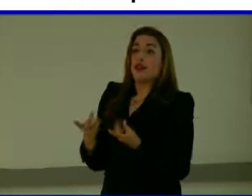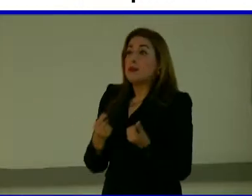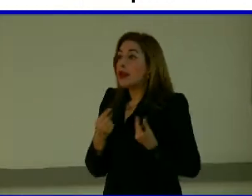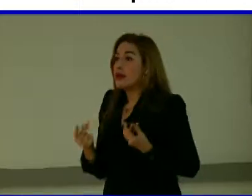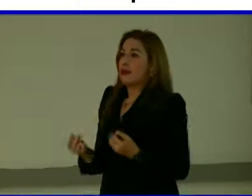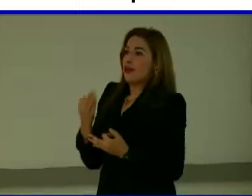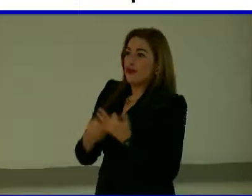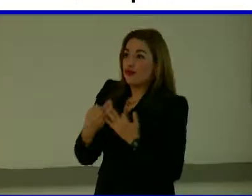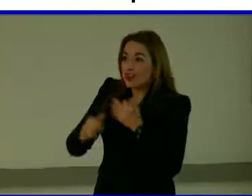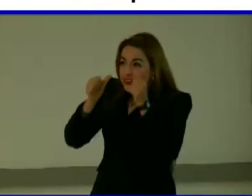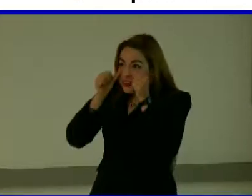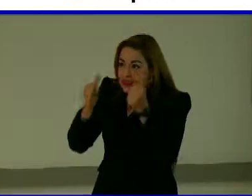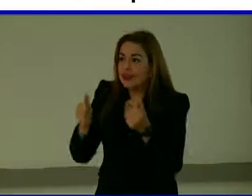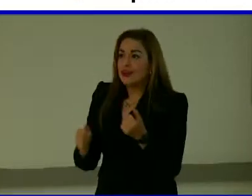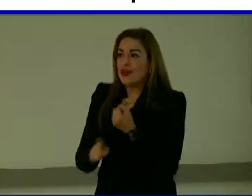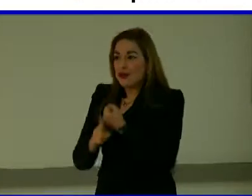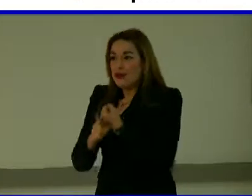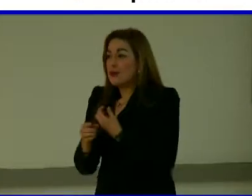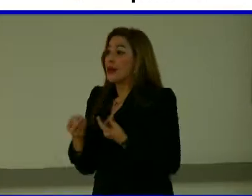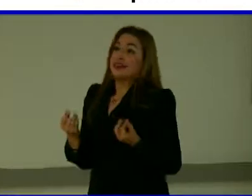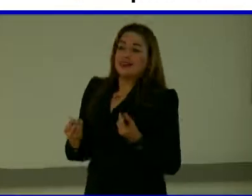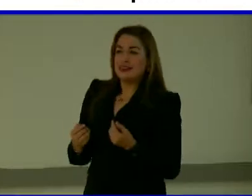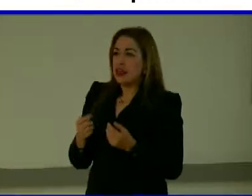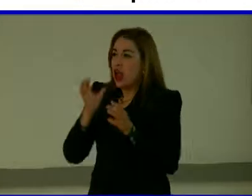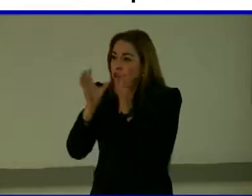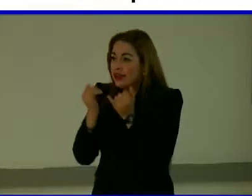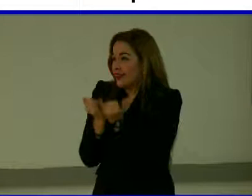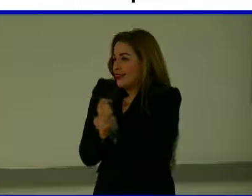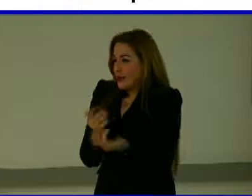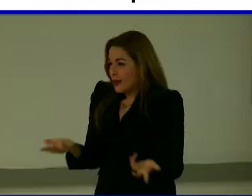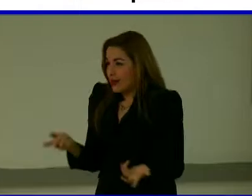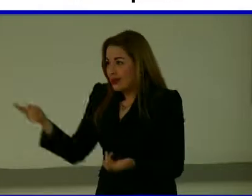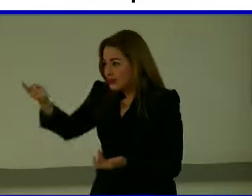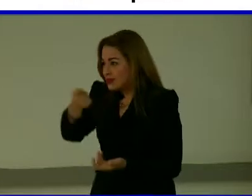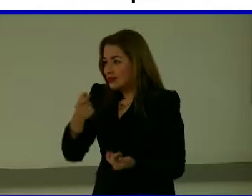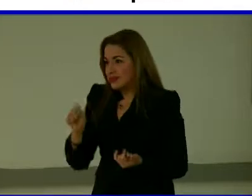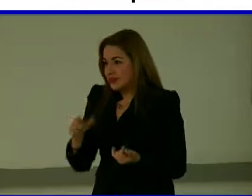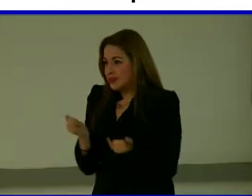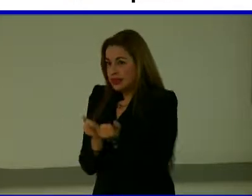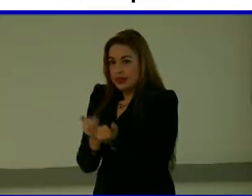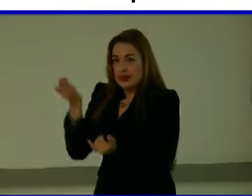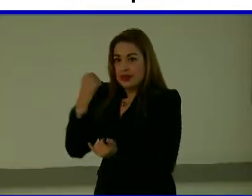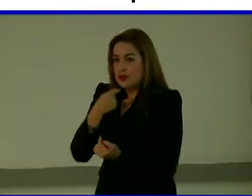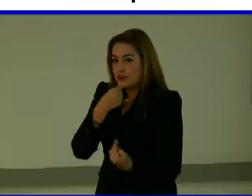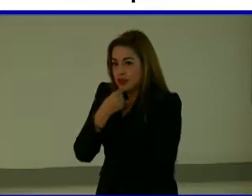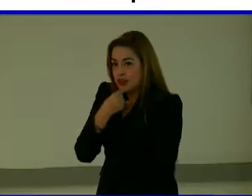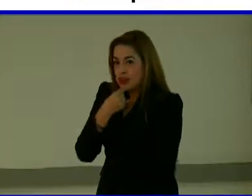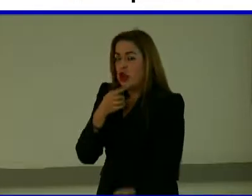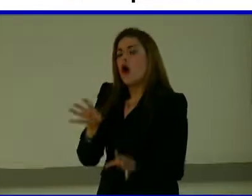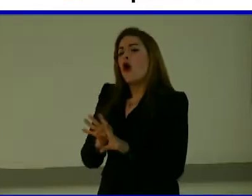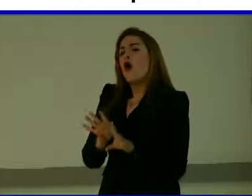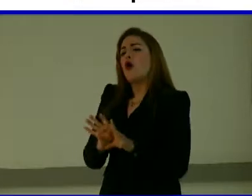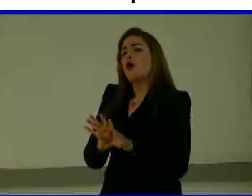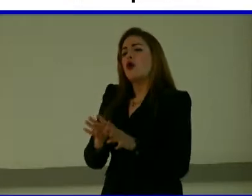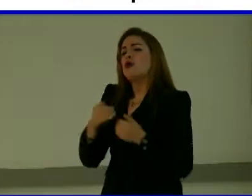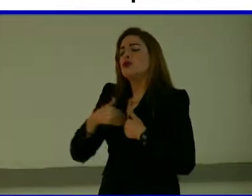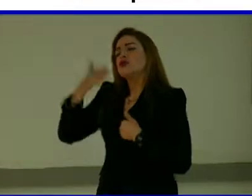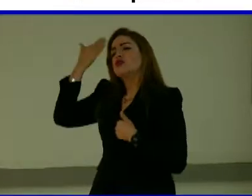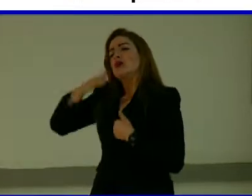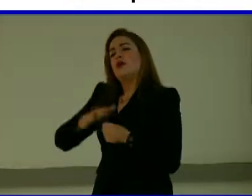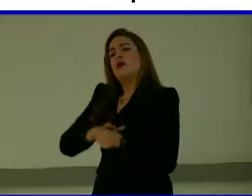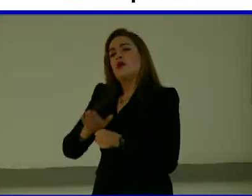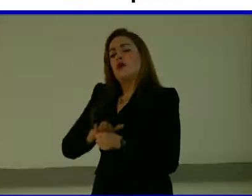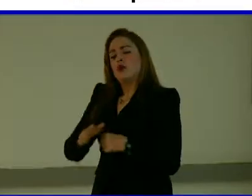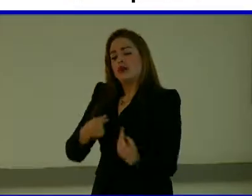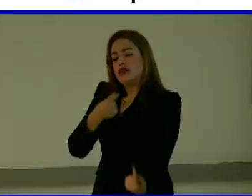inatentos. Lo que hace la diferencia, lo que determina los criterios diagnósticos es la intensidad,